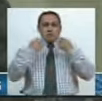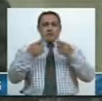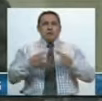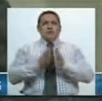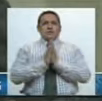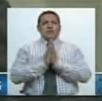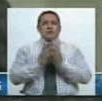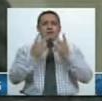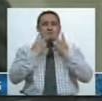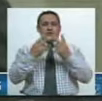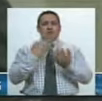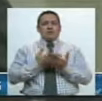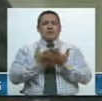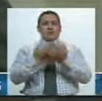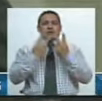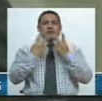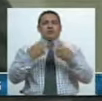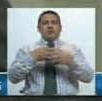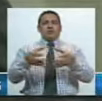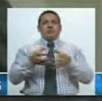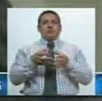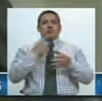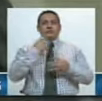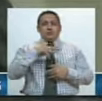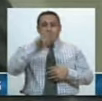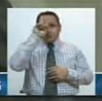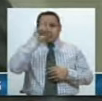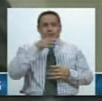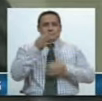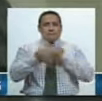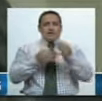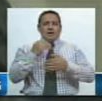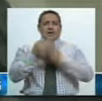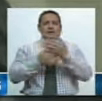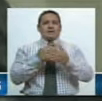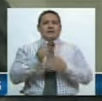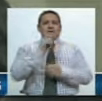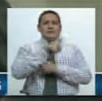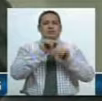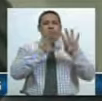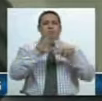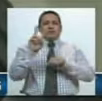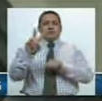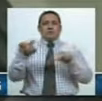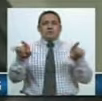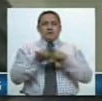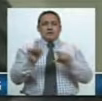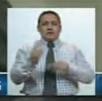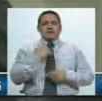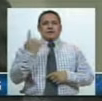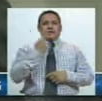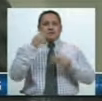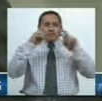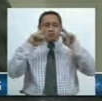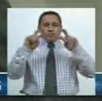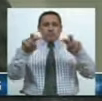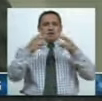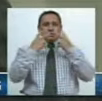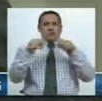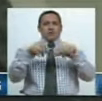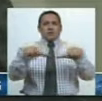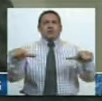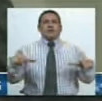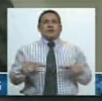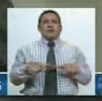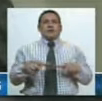insistencia que propone que la estatal Petroperú pueda operar en el lote 192, tanto explotar y explorar justamente este